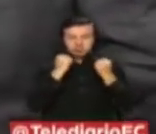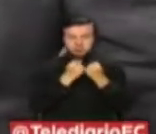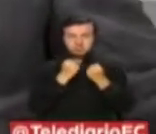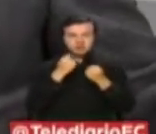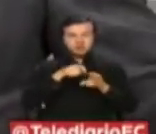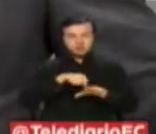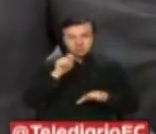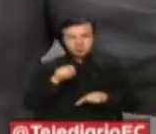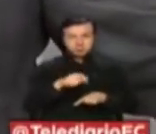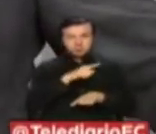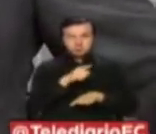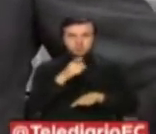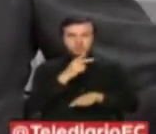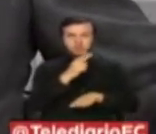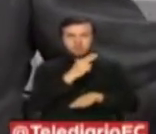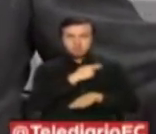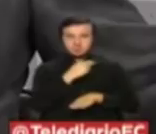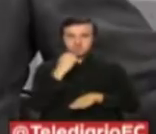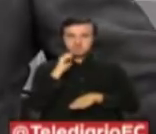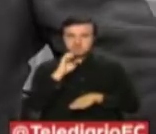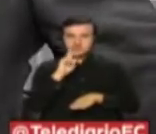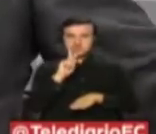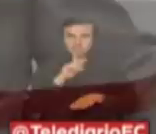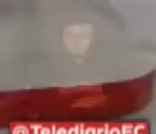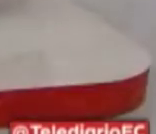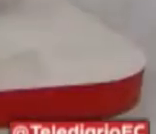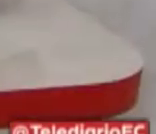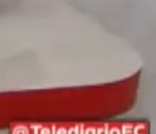jurídicas de la universidad sek